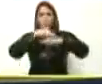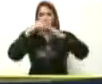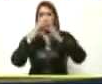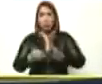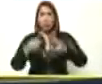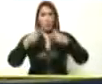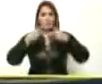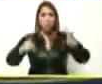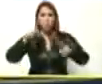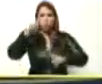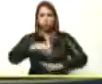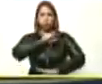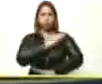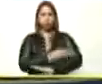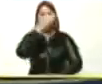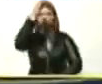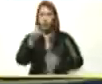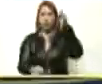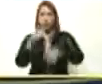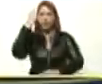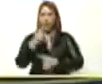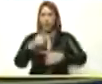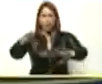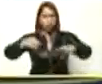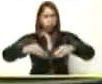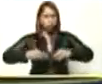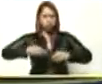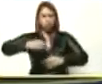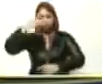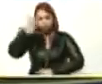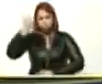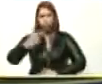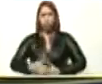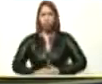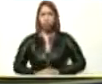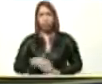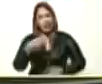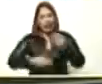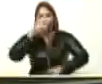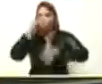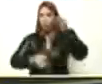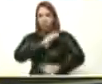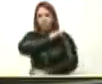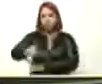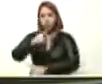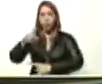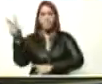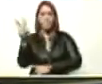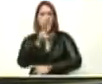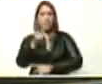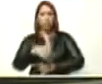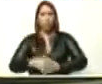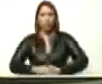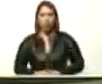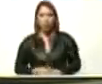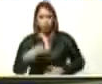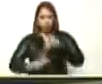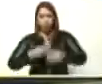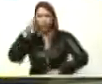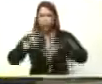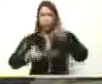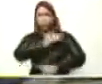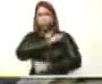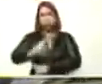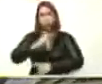público, el poder judicial, tome cartas, el asunto, y haga justicia, por Venezuela, haga justicia,